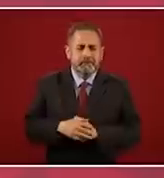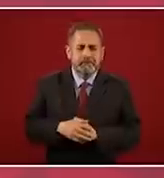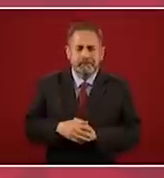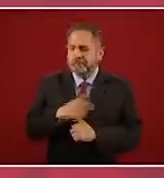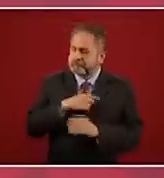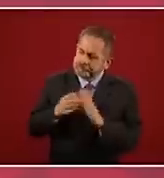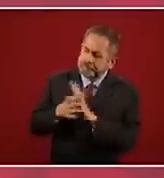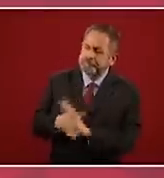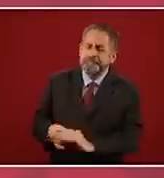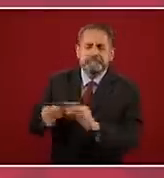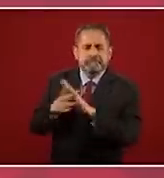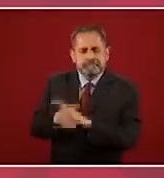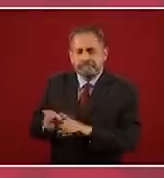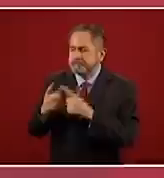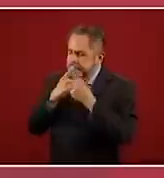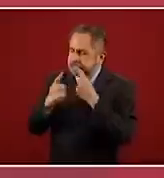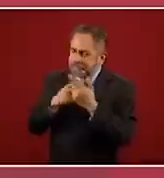convencer, persuadir,